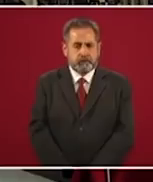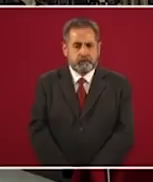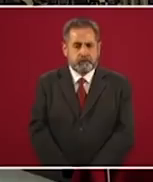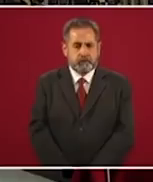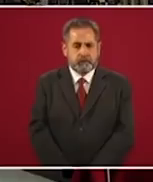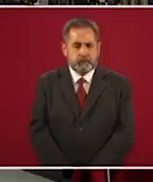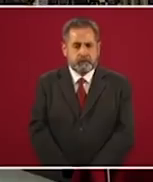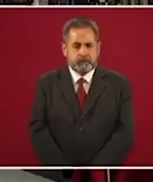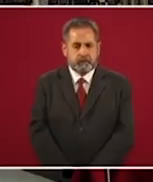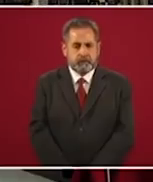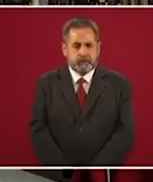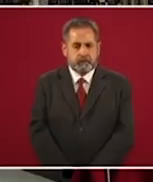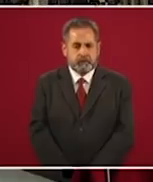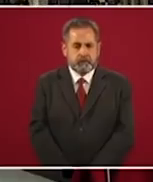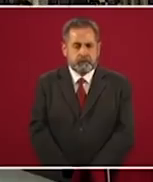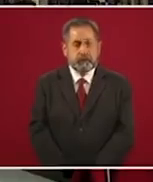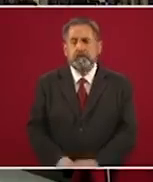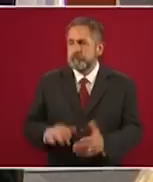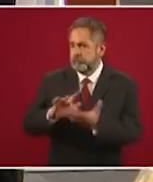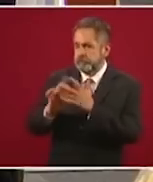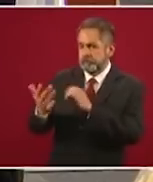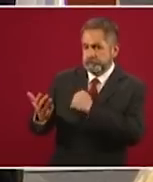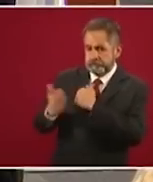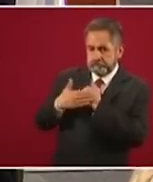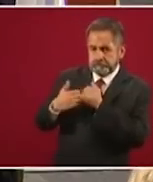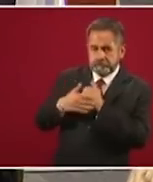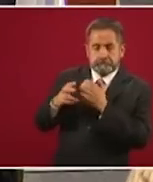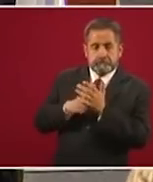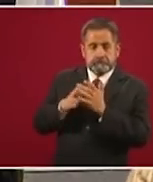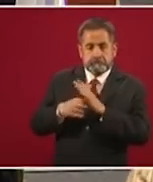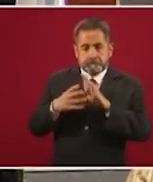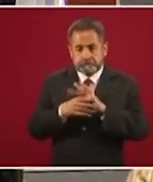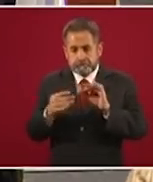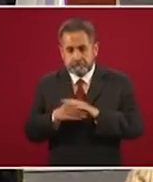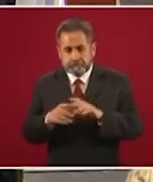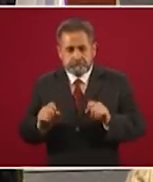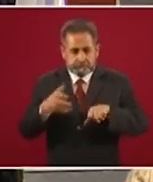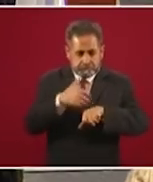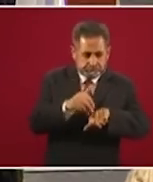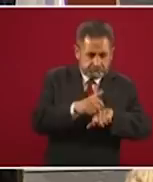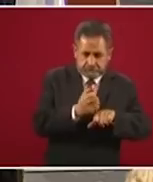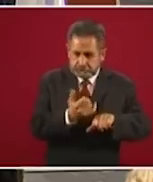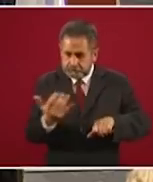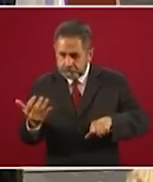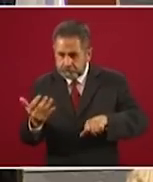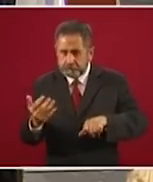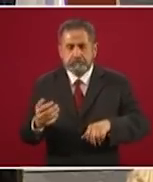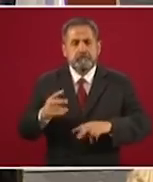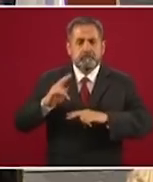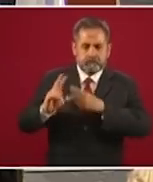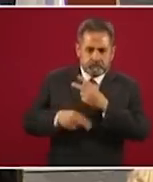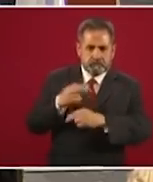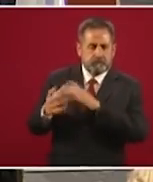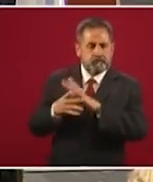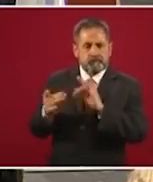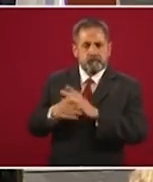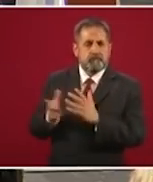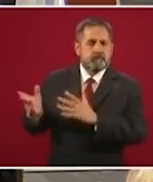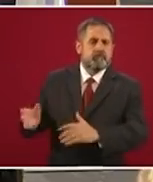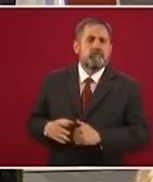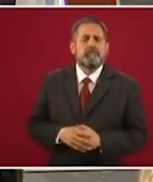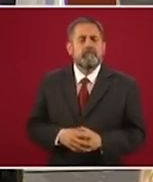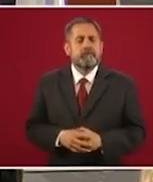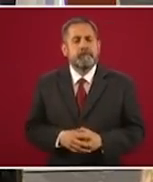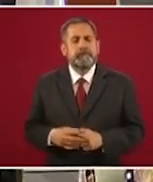Ah, muchas gracias. Gracias. Hicieron aquí una corrección para que se vea. No les daban los números. Se las explico. Lo